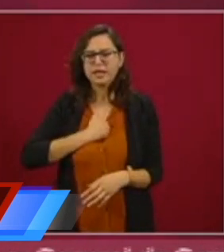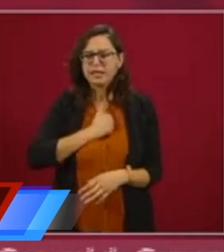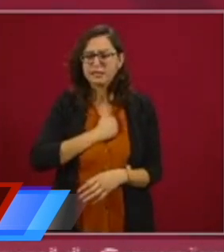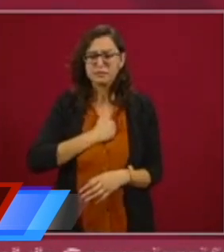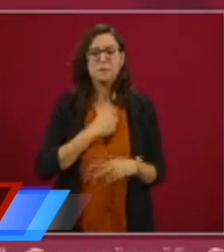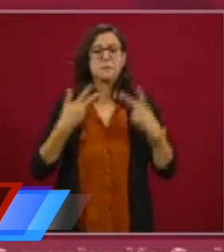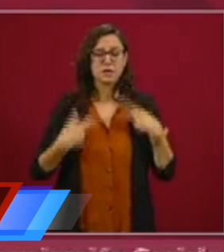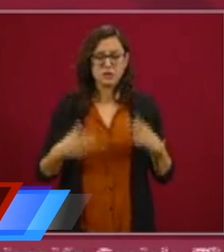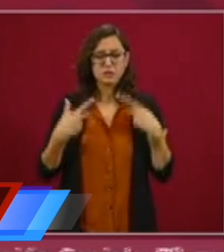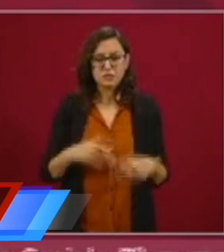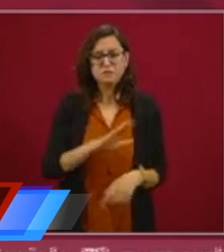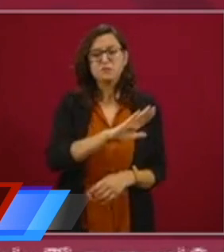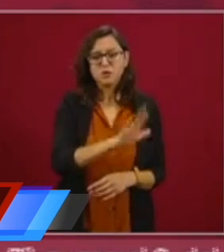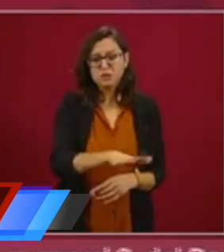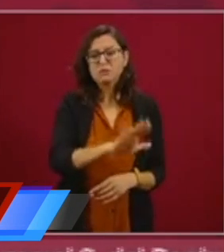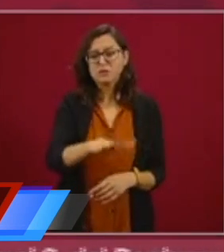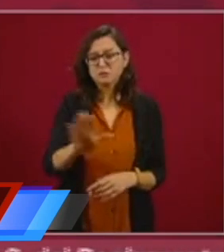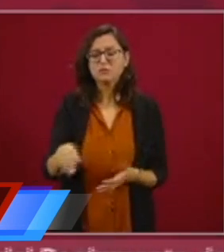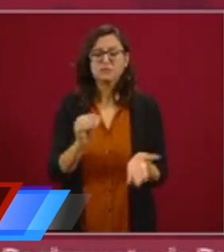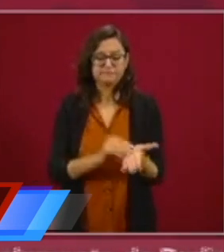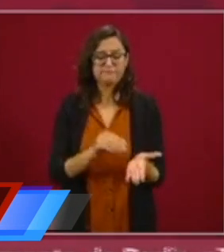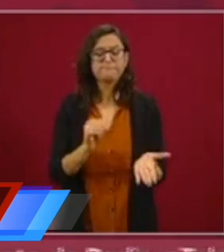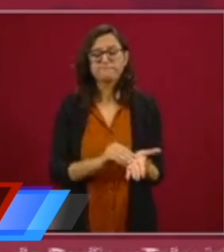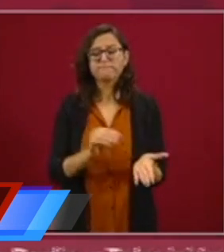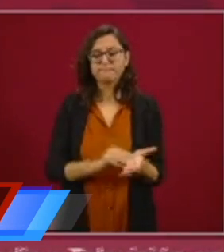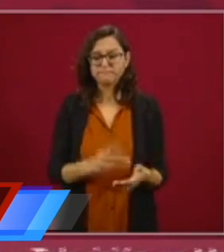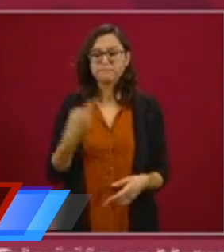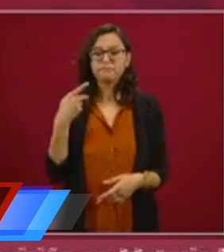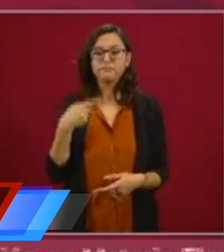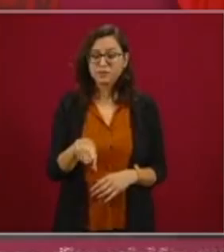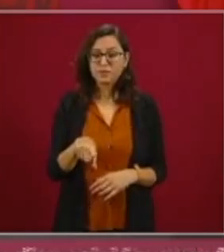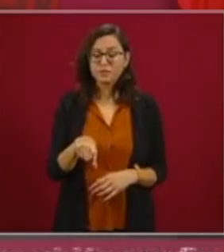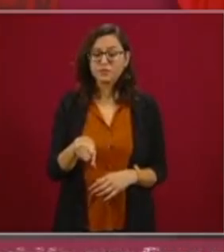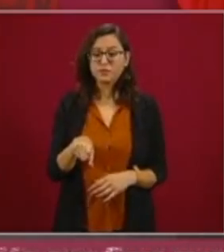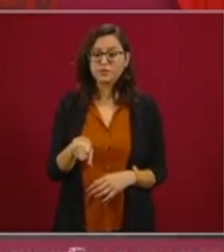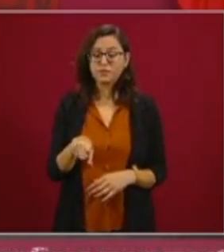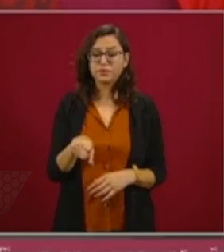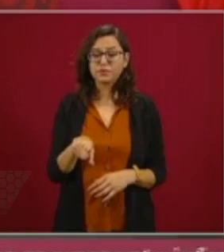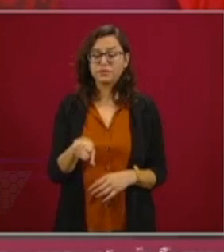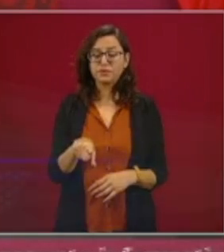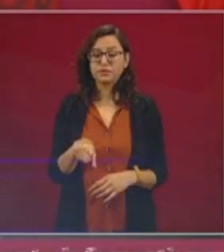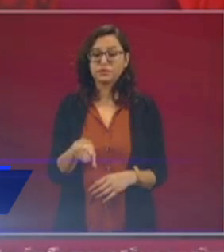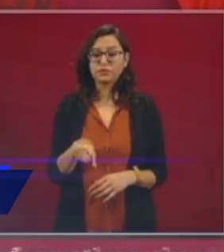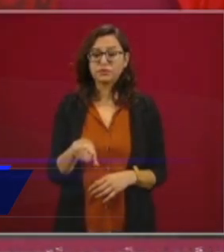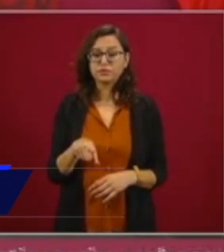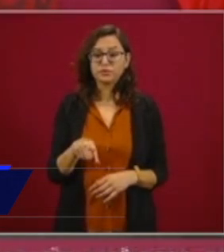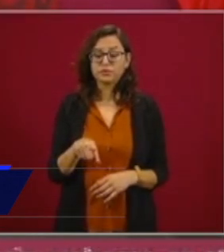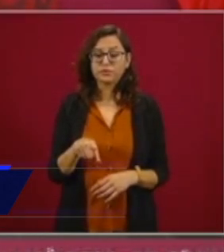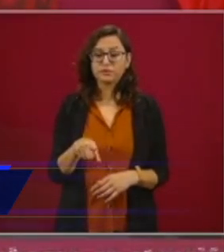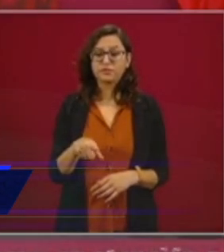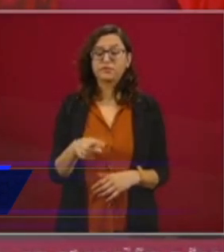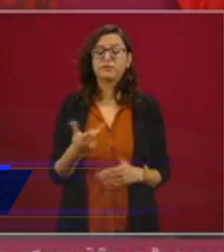49.463 empleos y en agosto, aseguró, fueron 90.000 empleos. Tanto en el caso de